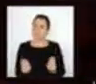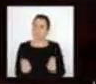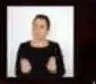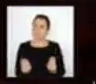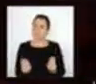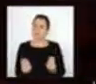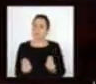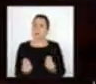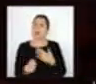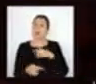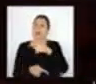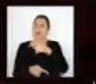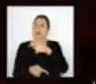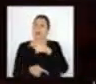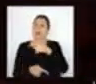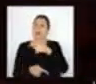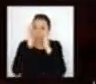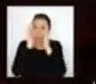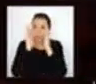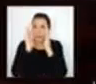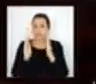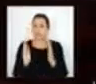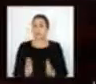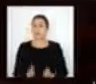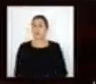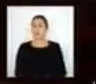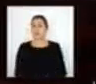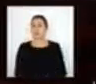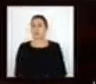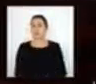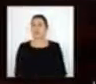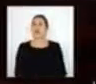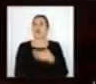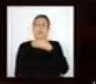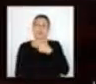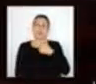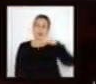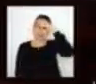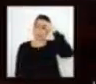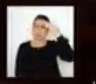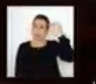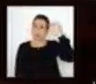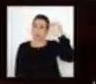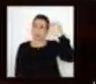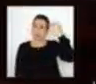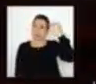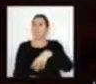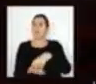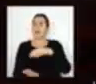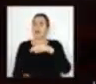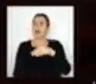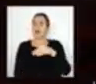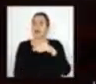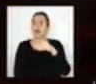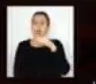con respecto de una reciente experiencia que tuve en la Plaza Constitución hace 48 horas o un poco